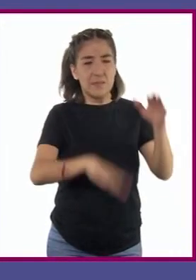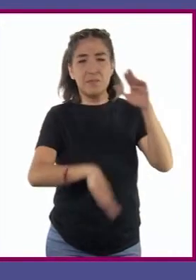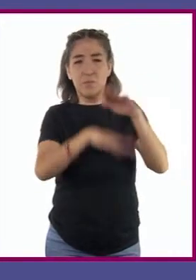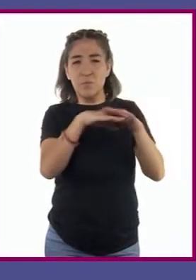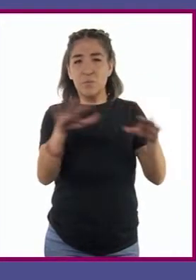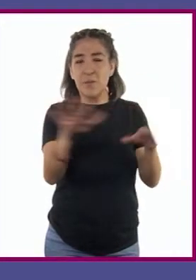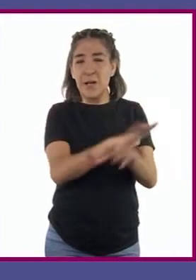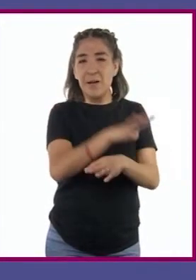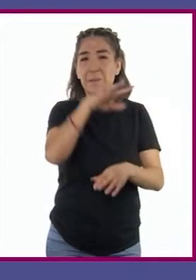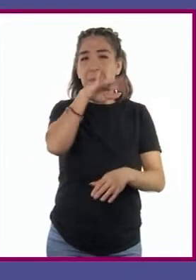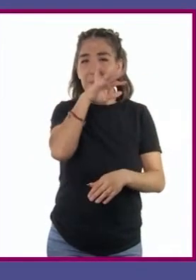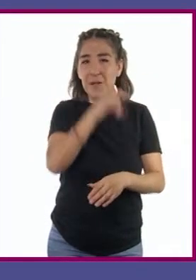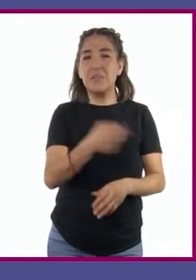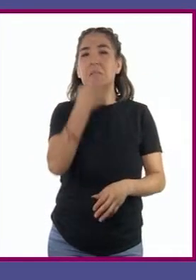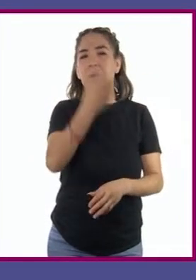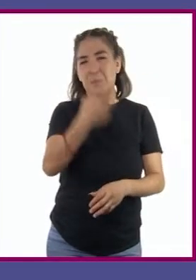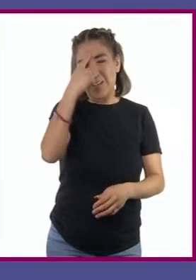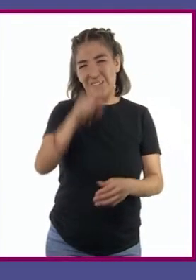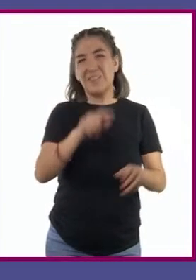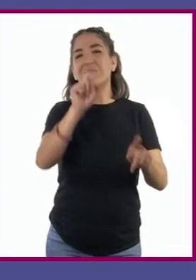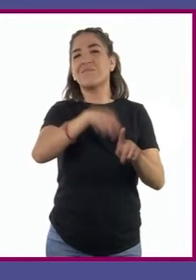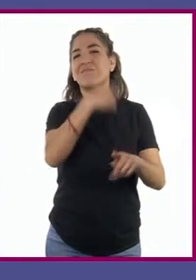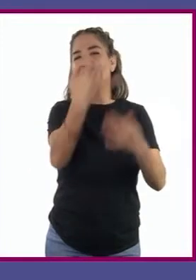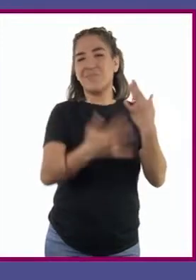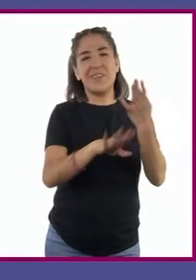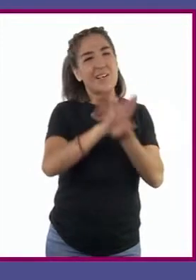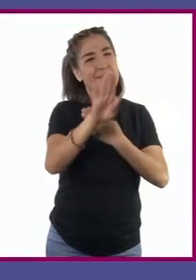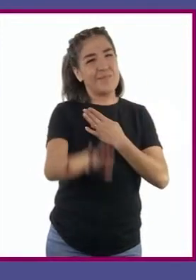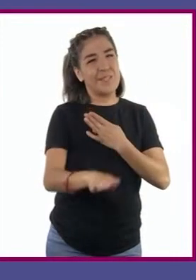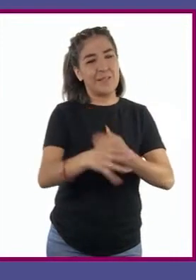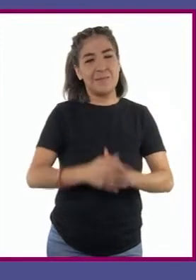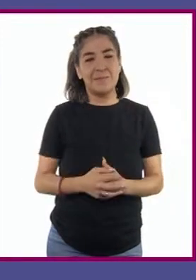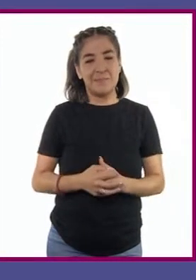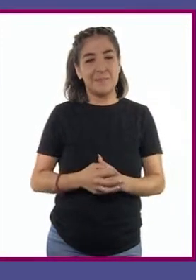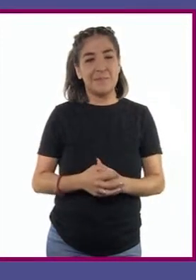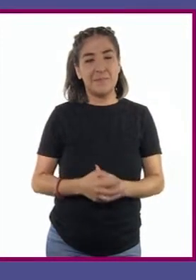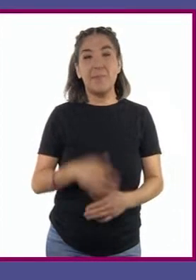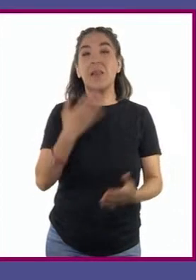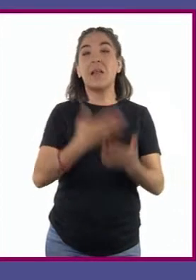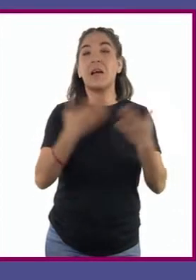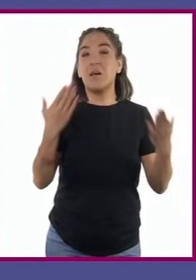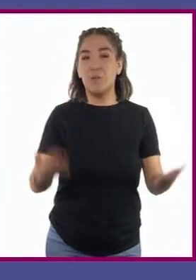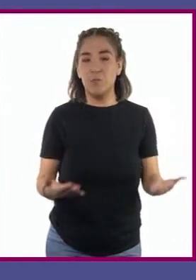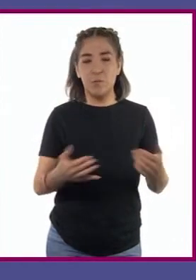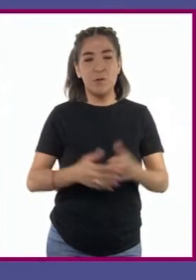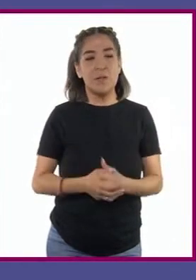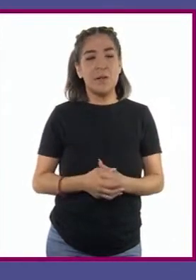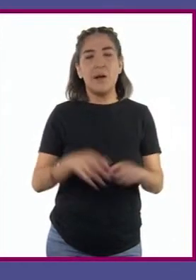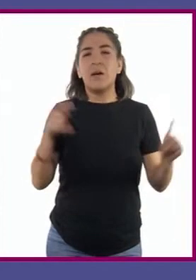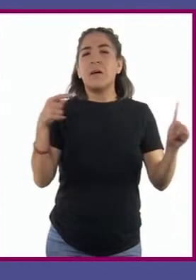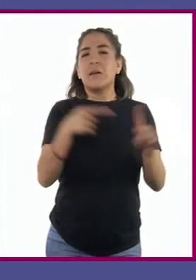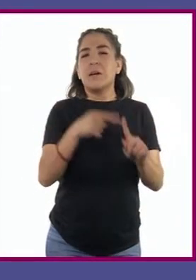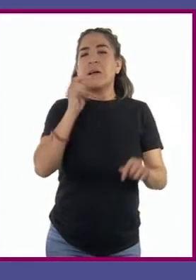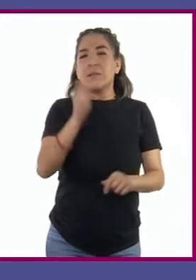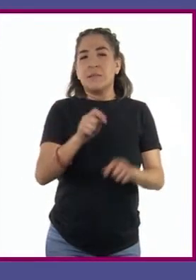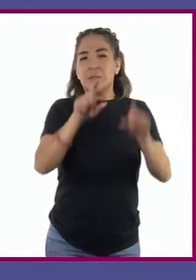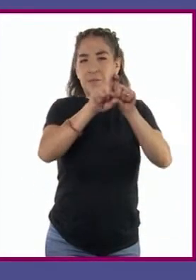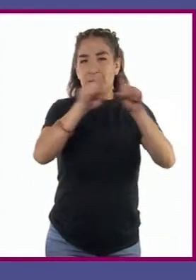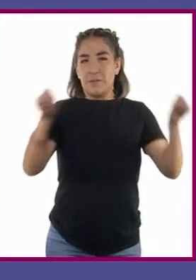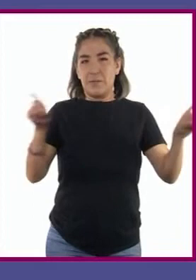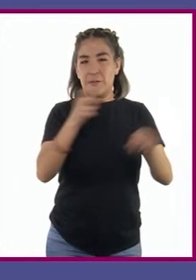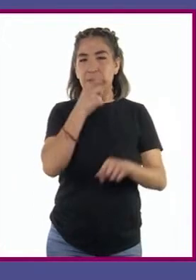un relleno sanitario para evitar la incineración. Ahora, centrémonos en la parte del texto que